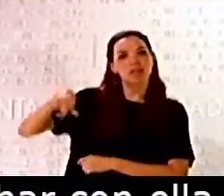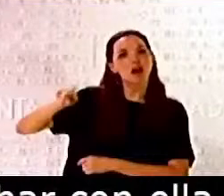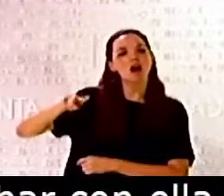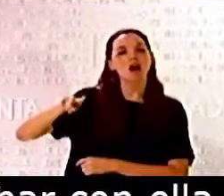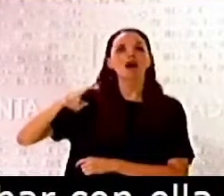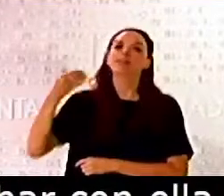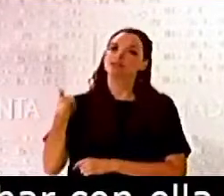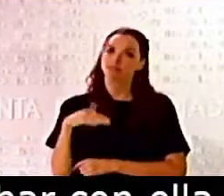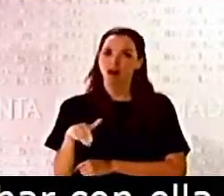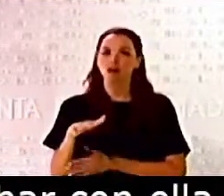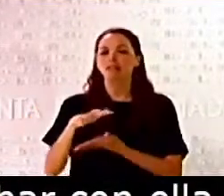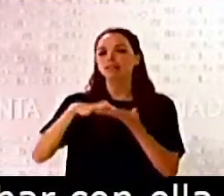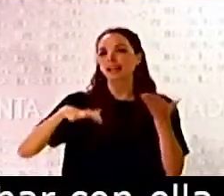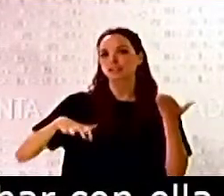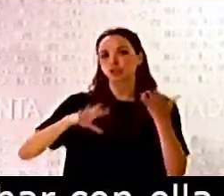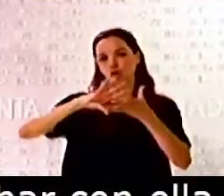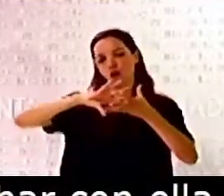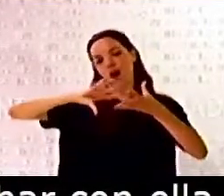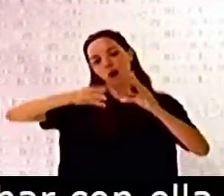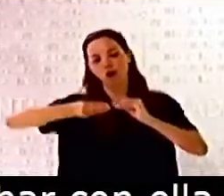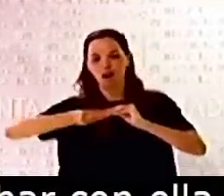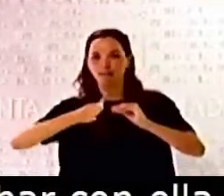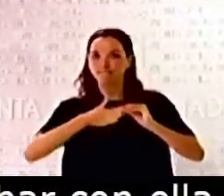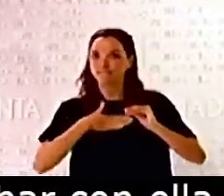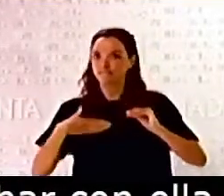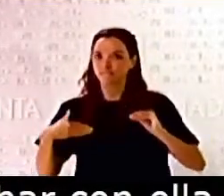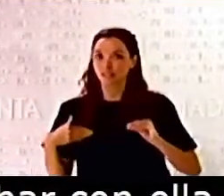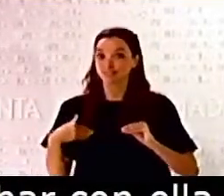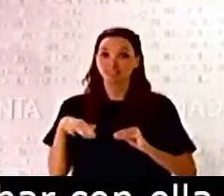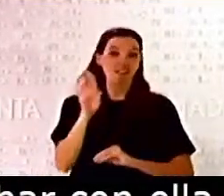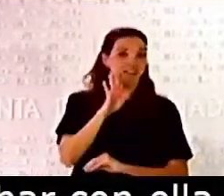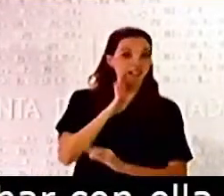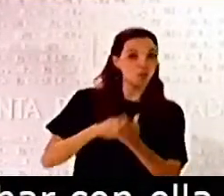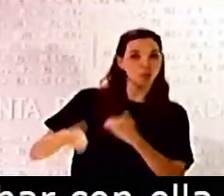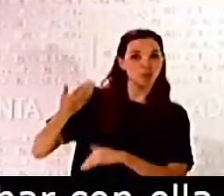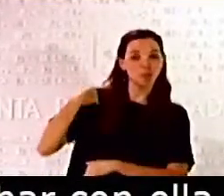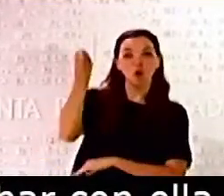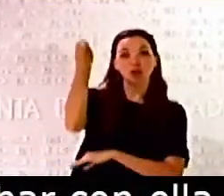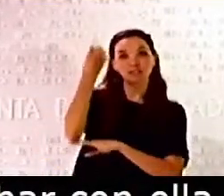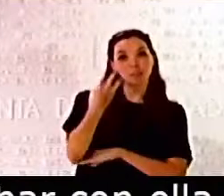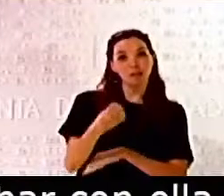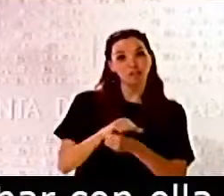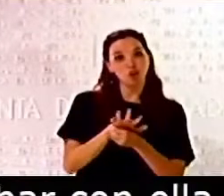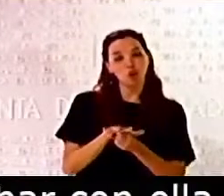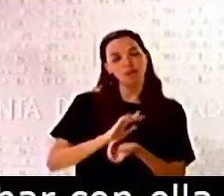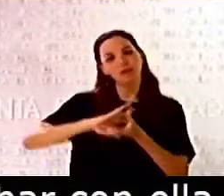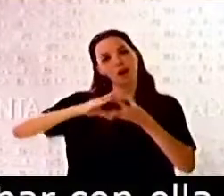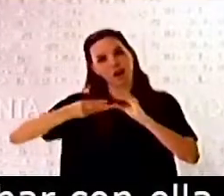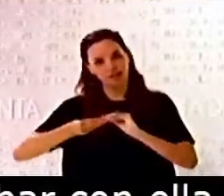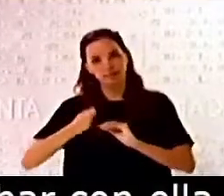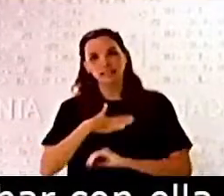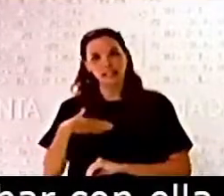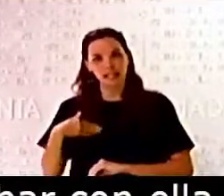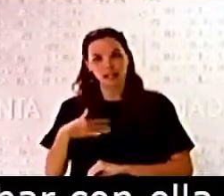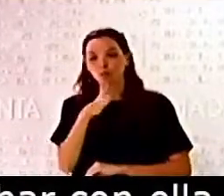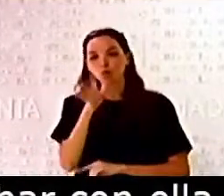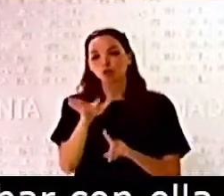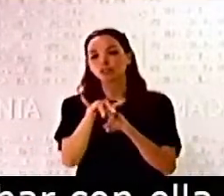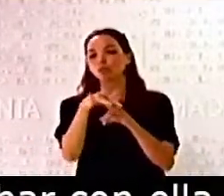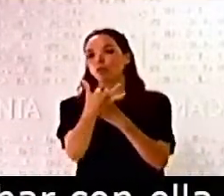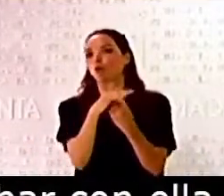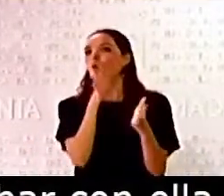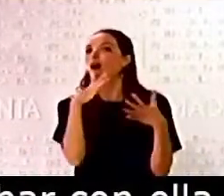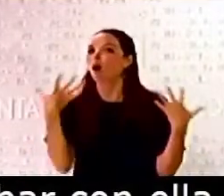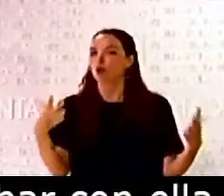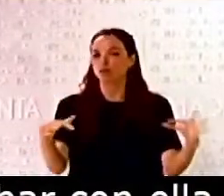para tener un texto adaptado del semáforo COVID, un texto que estará adaptado a la realidad inmunológica